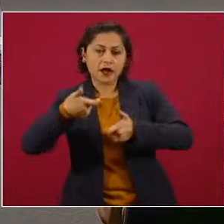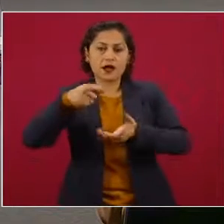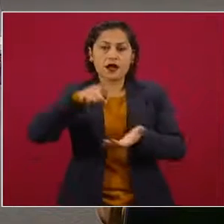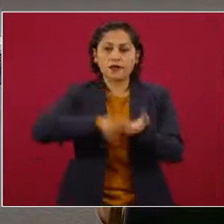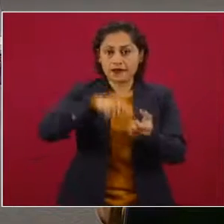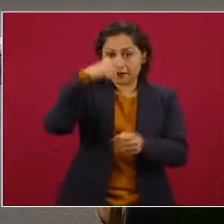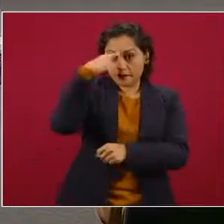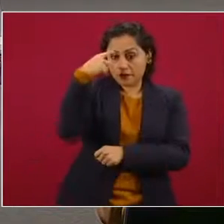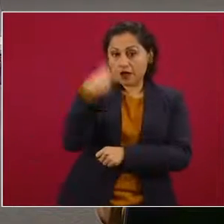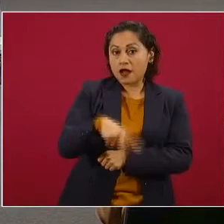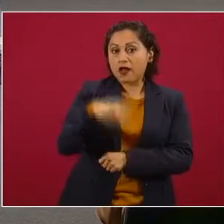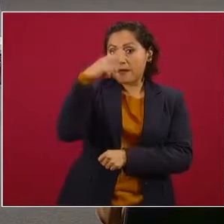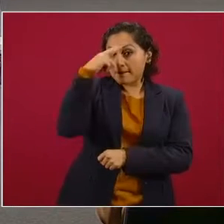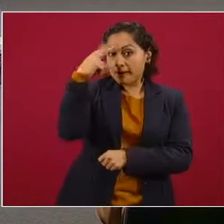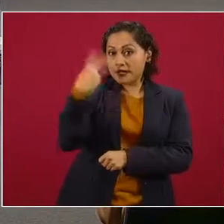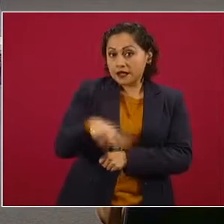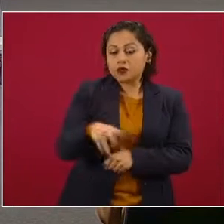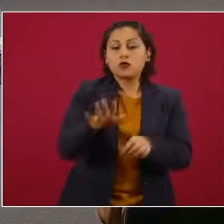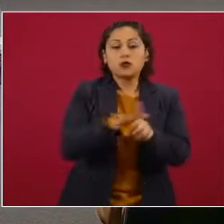ubicación de México.